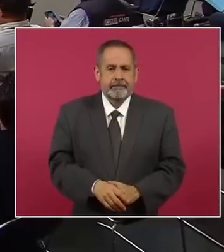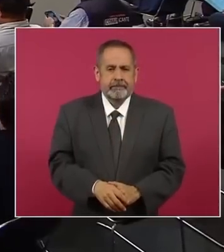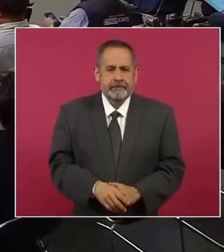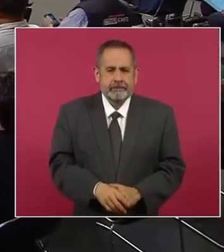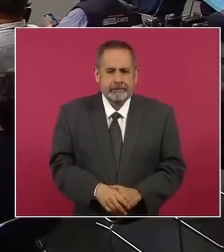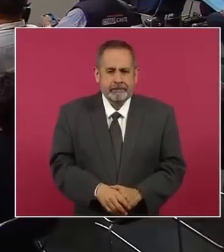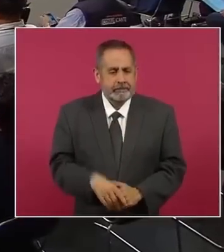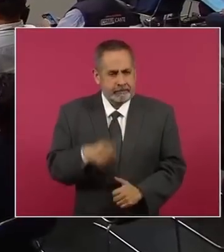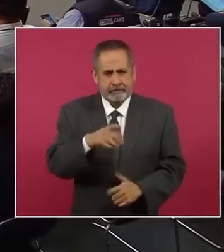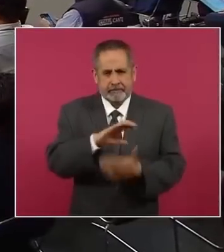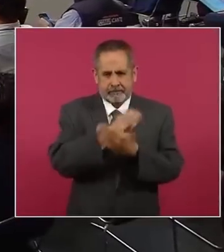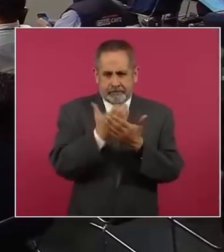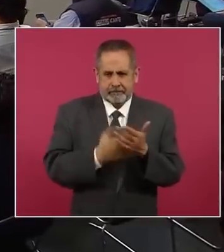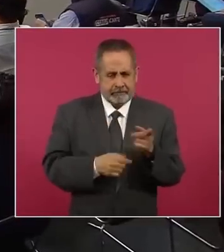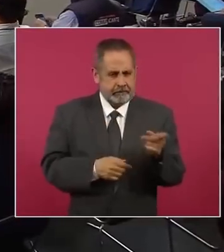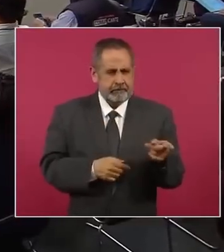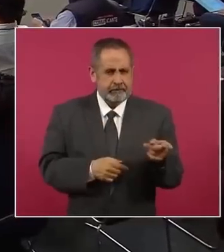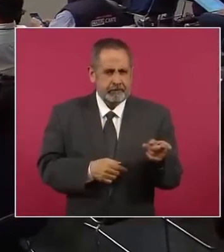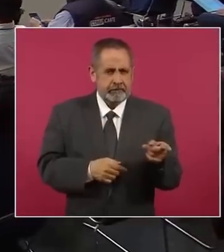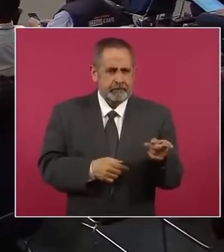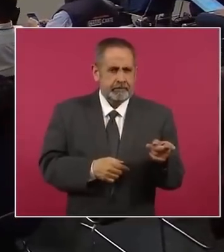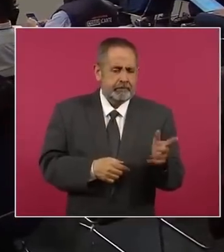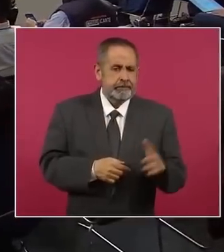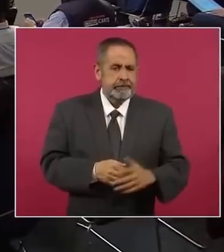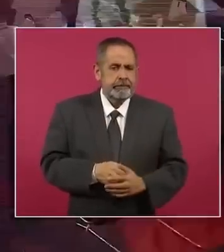Ese es el contrato.